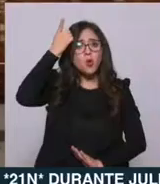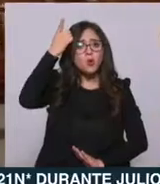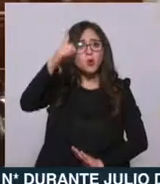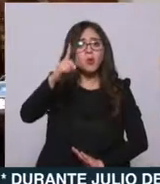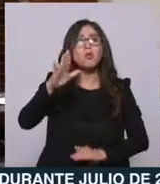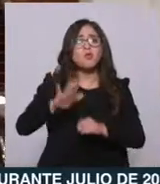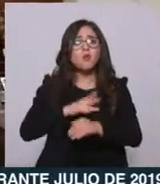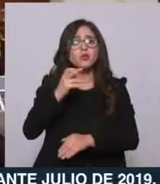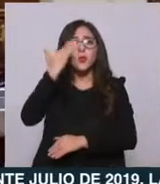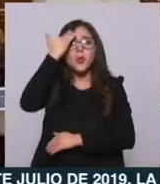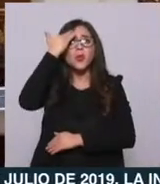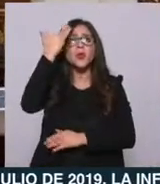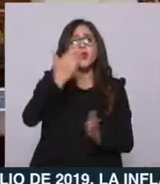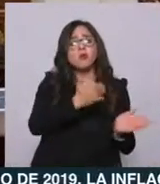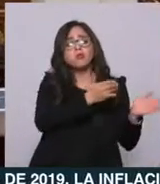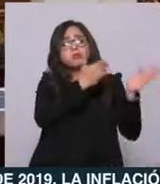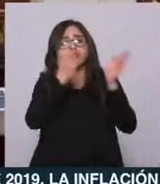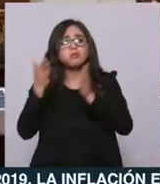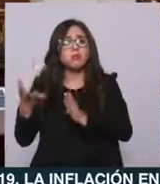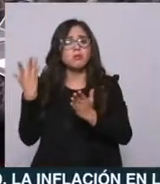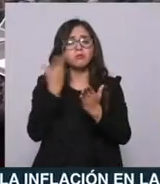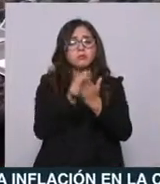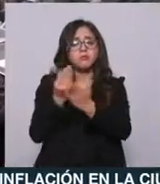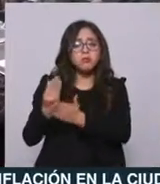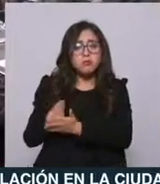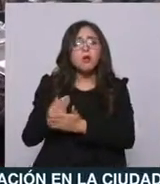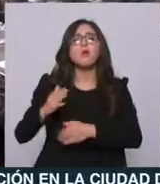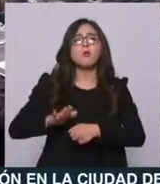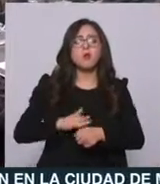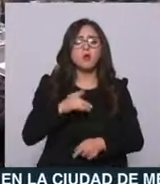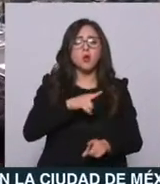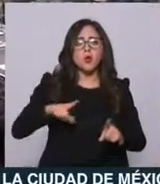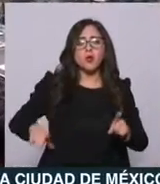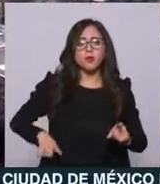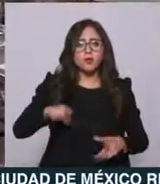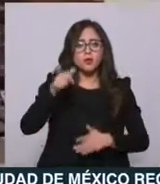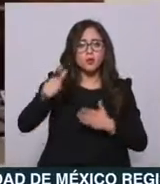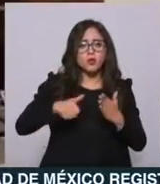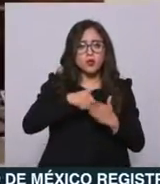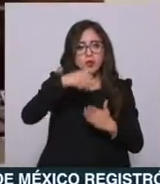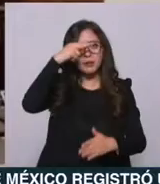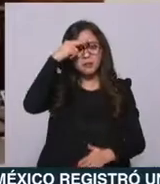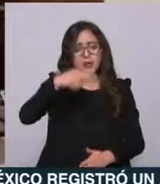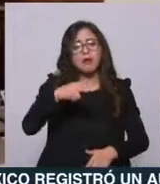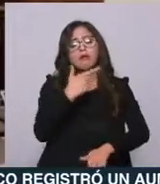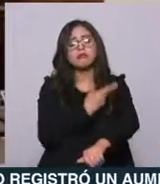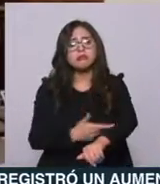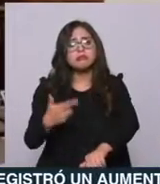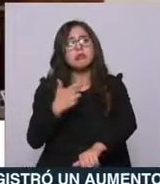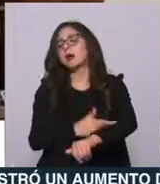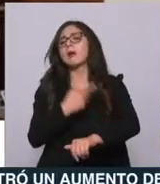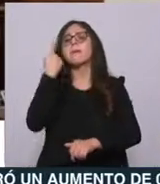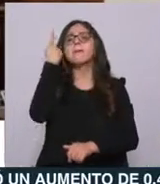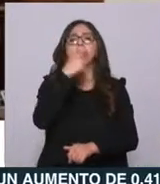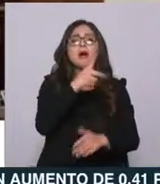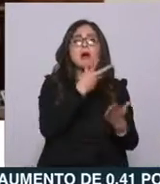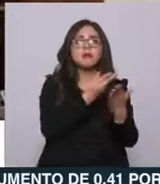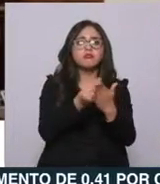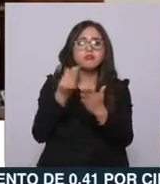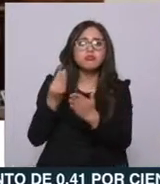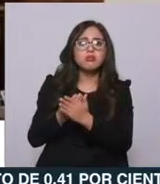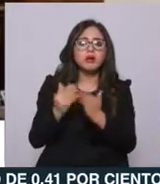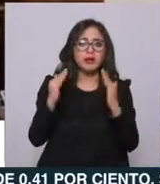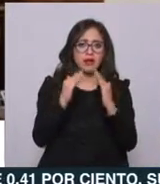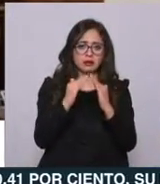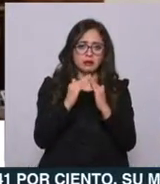estos inconvenientes, el gobierno de la ciudad cuenta con herramientas para regularizar propiedades. Estamos muy a tiempo ahora en agosto porque